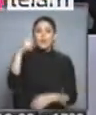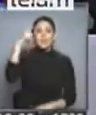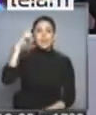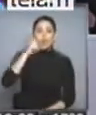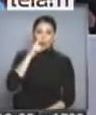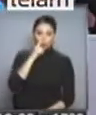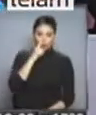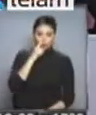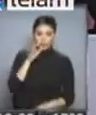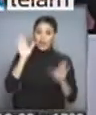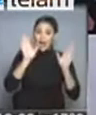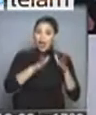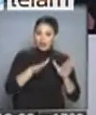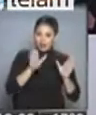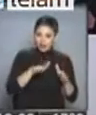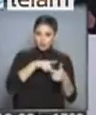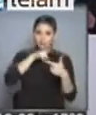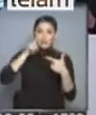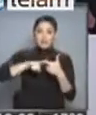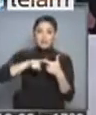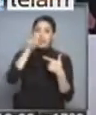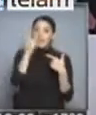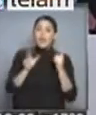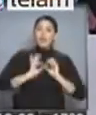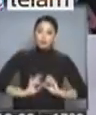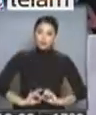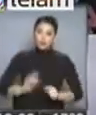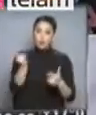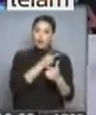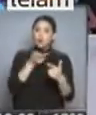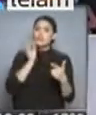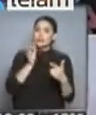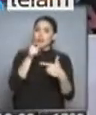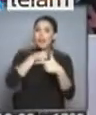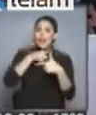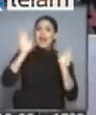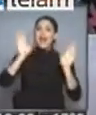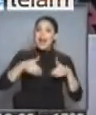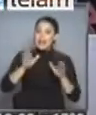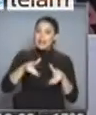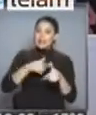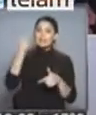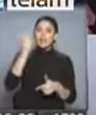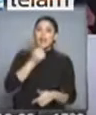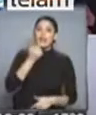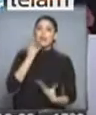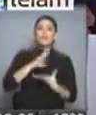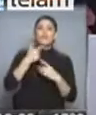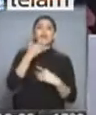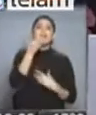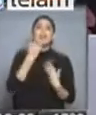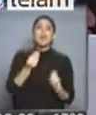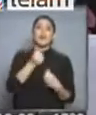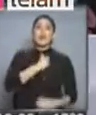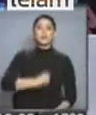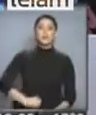junio. Ángeles Rawson y el señor Mangieri. Ángeles Rawson habló en su autopsia.